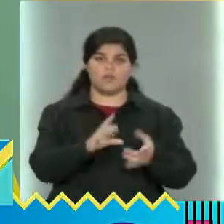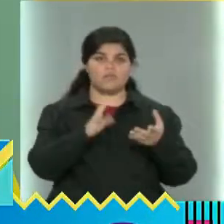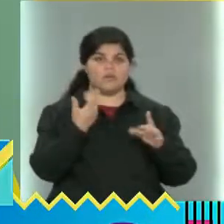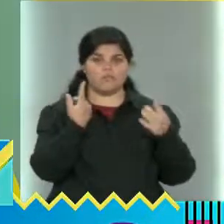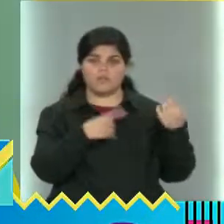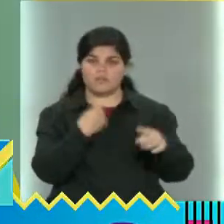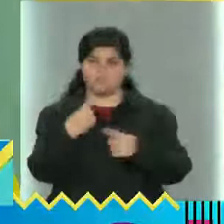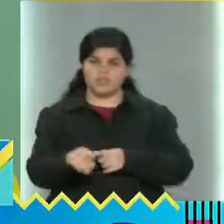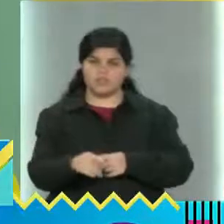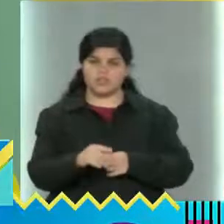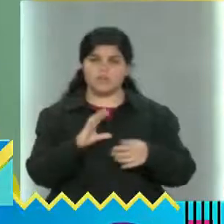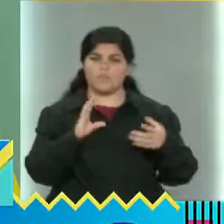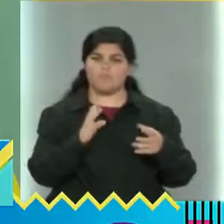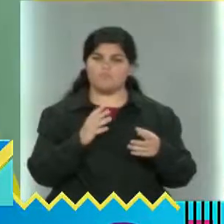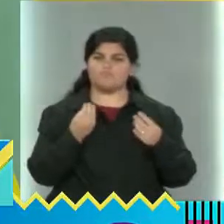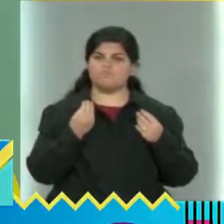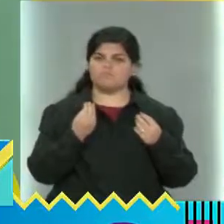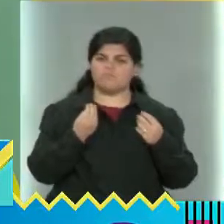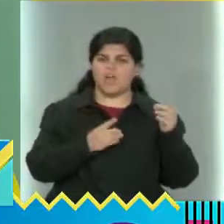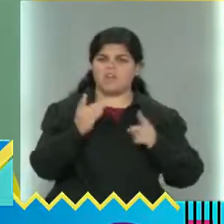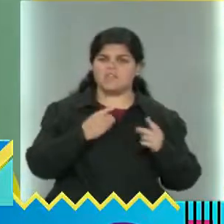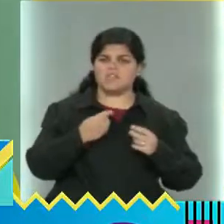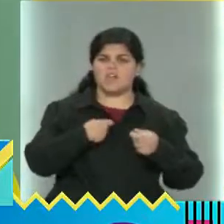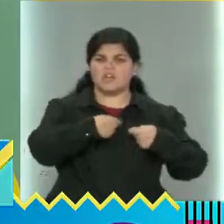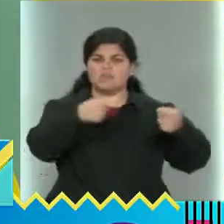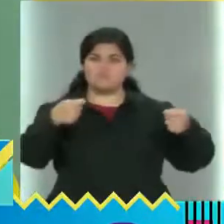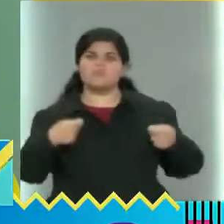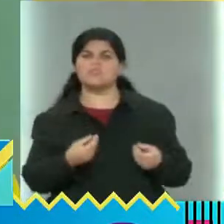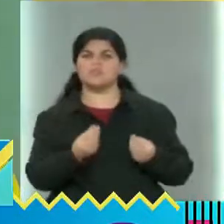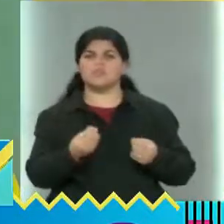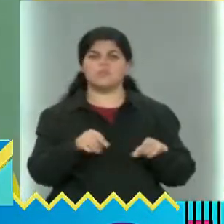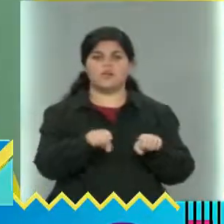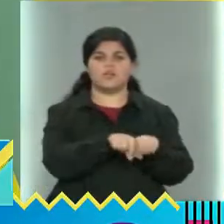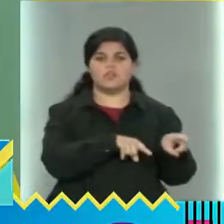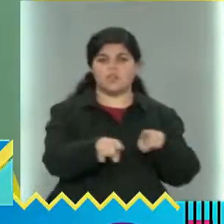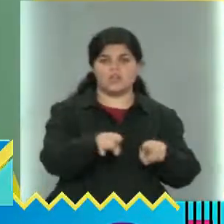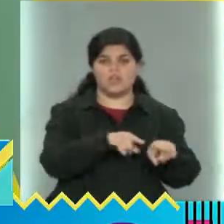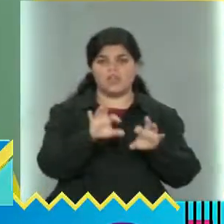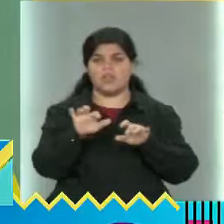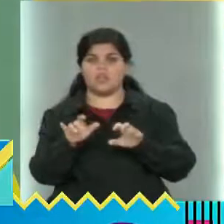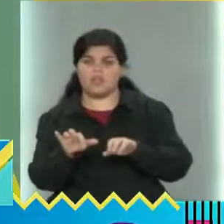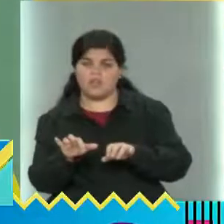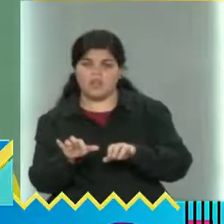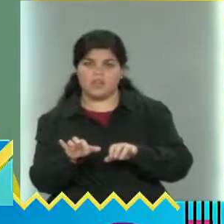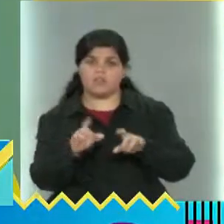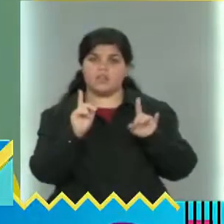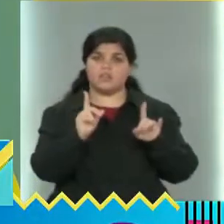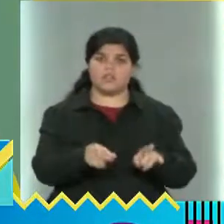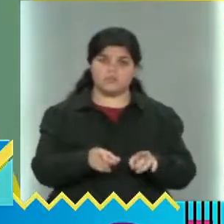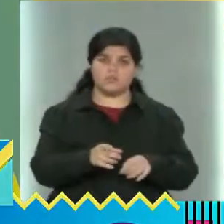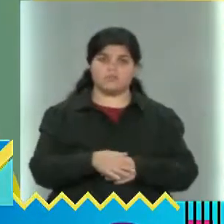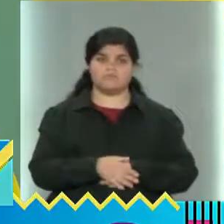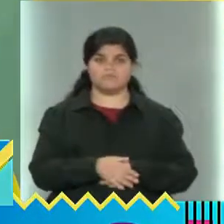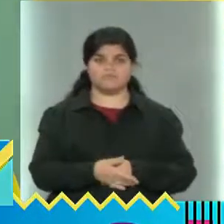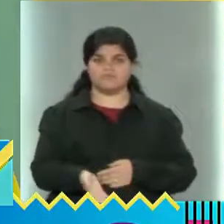la literatura. Mucho circula a través de lo web, de lo digital, o también volviendo a otros formatos